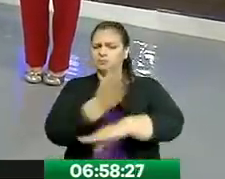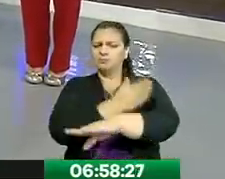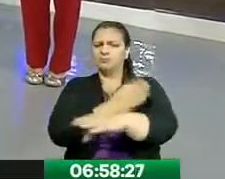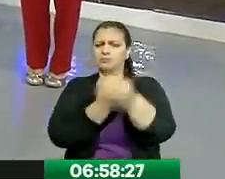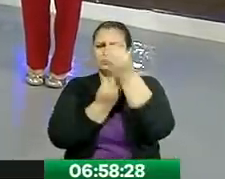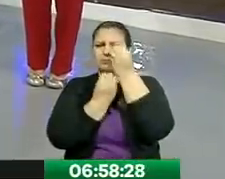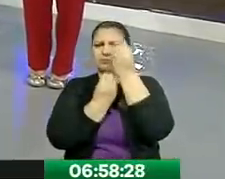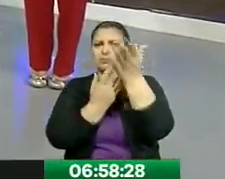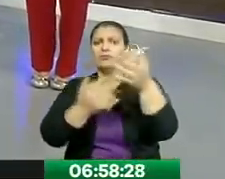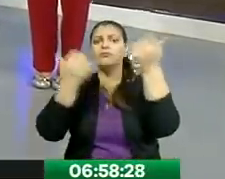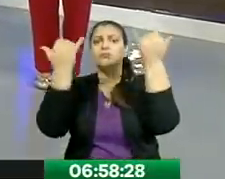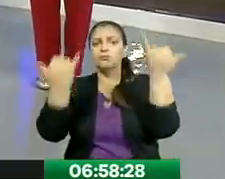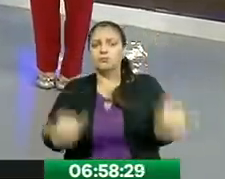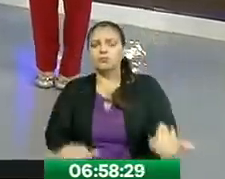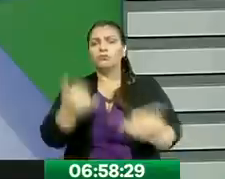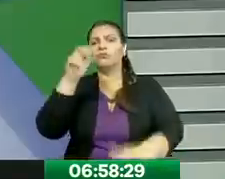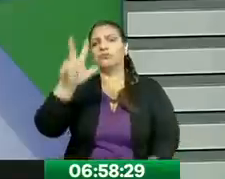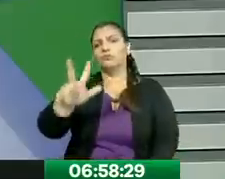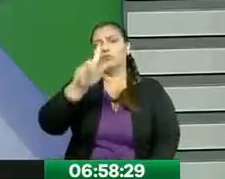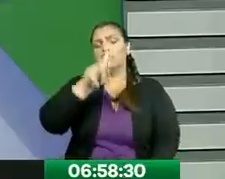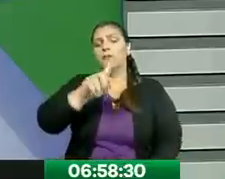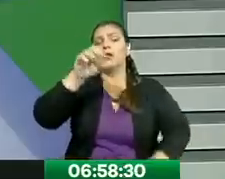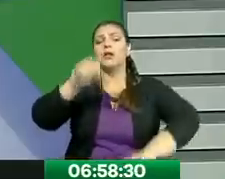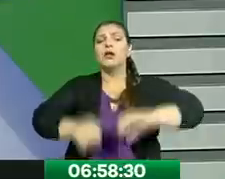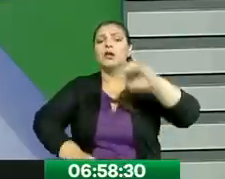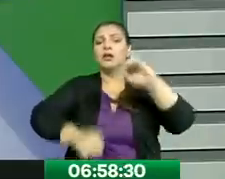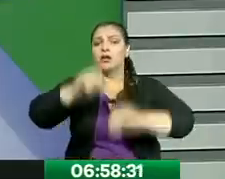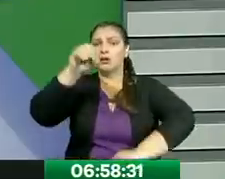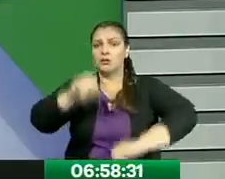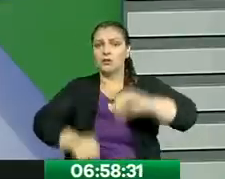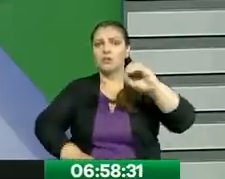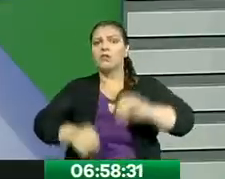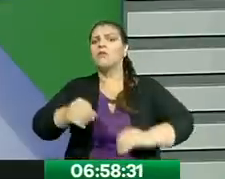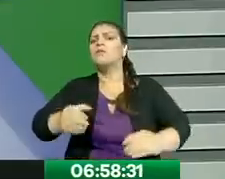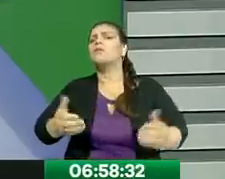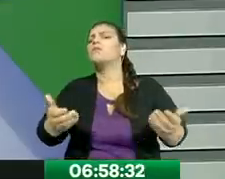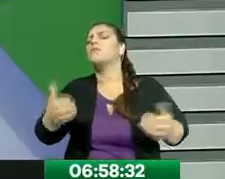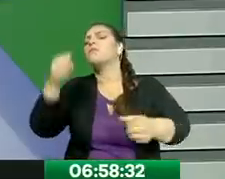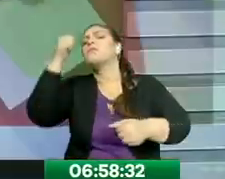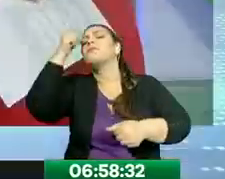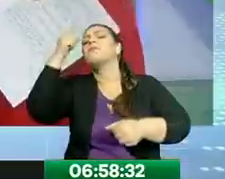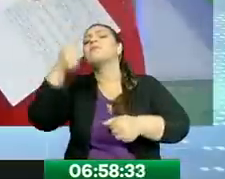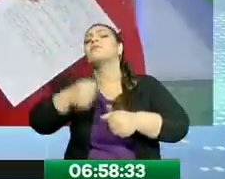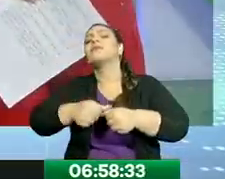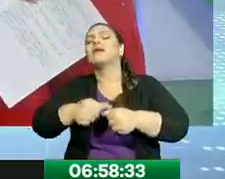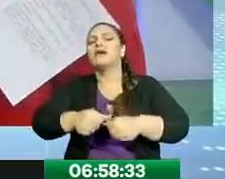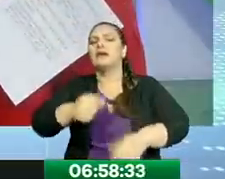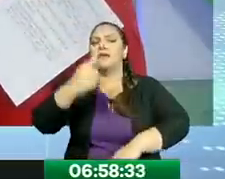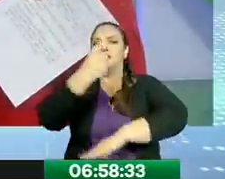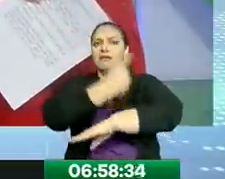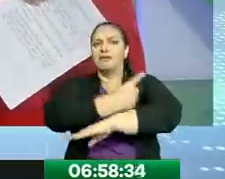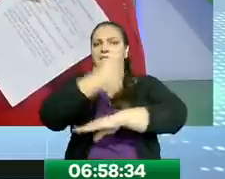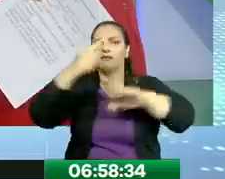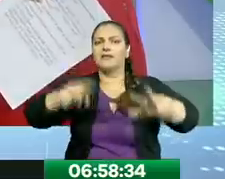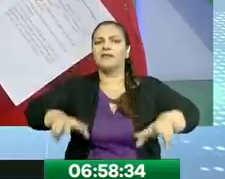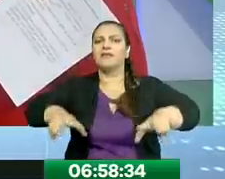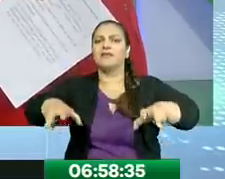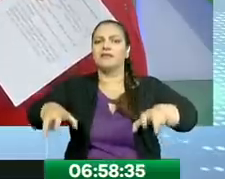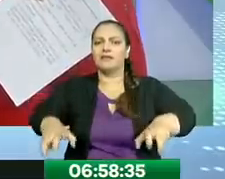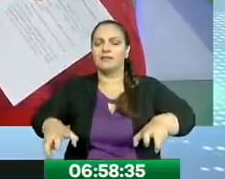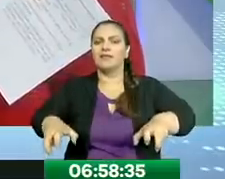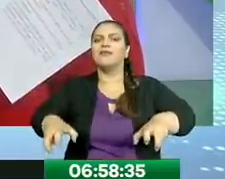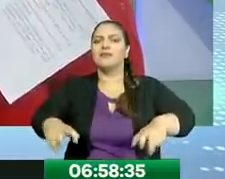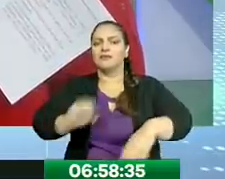inicio de este espacio informativo y es que hoy amables televidentes se celebra el día del escudo nacional